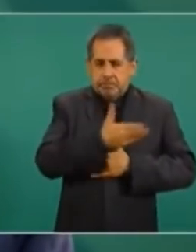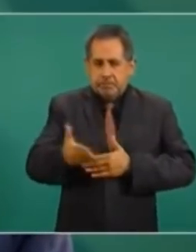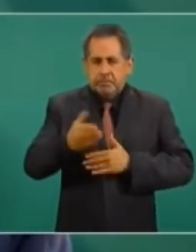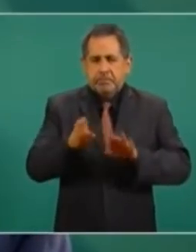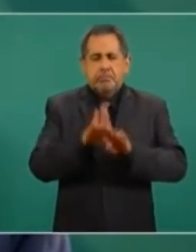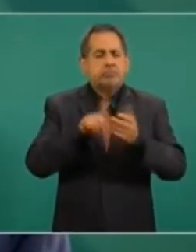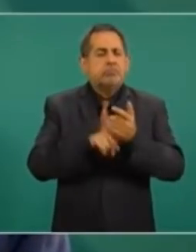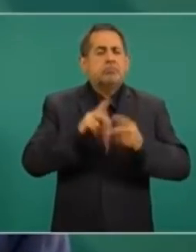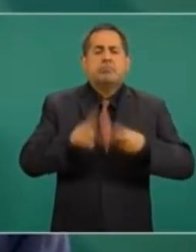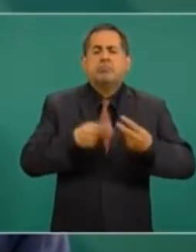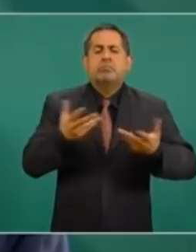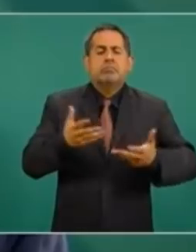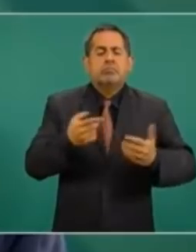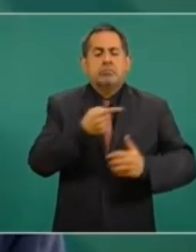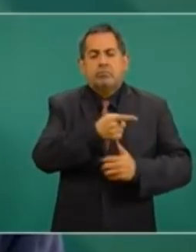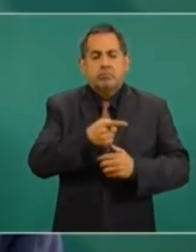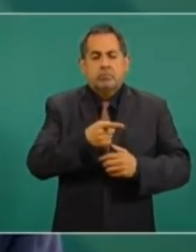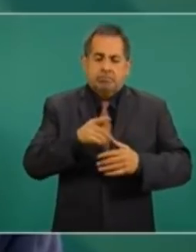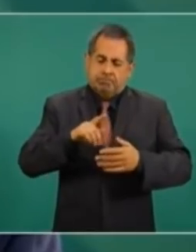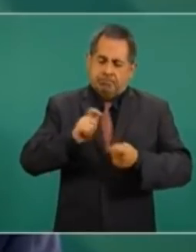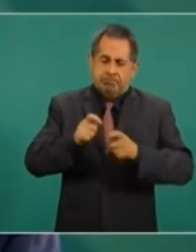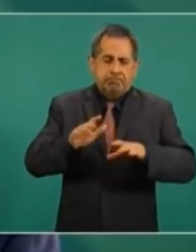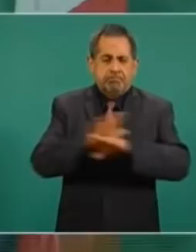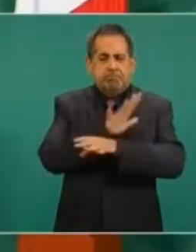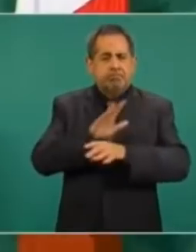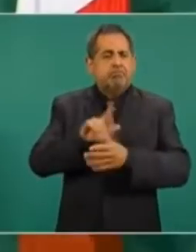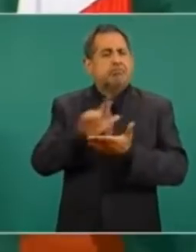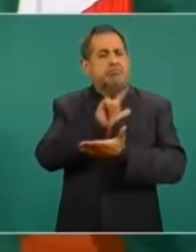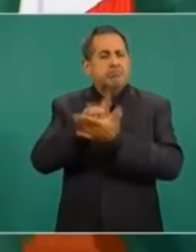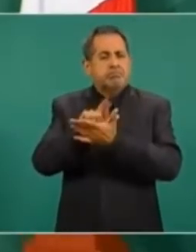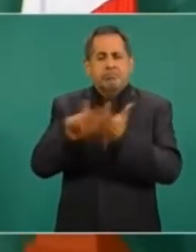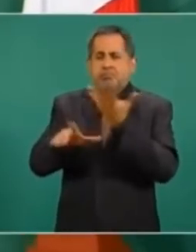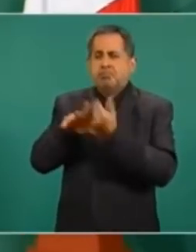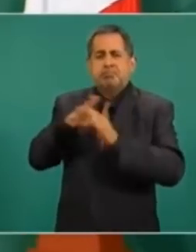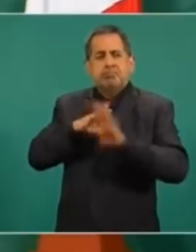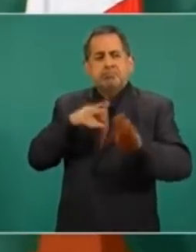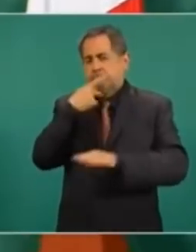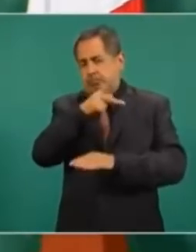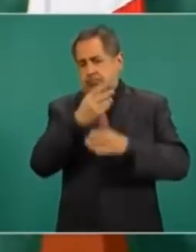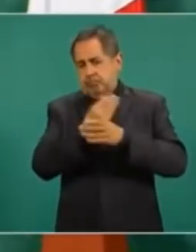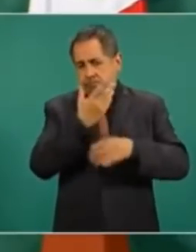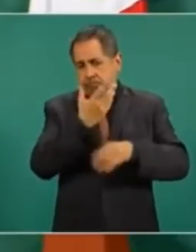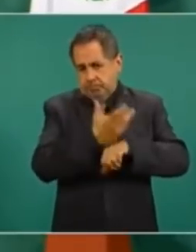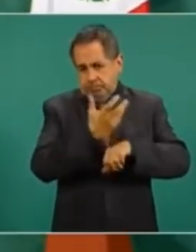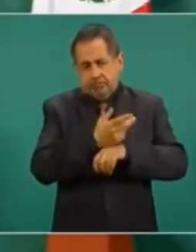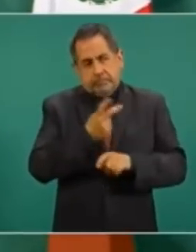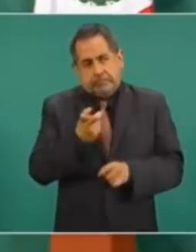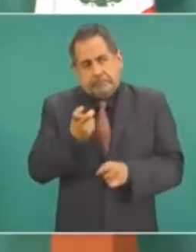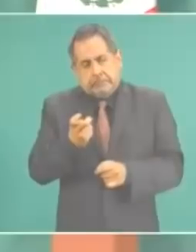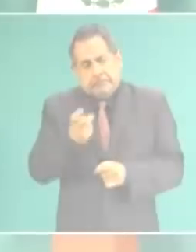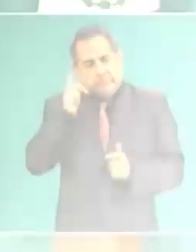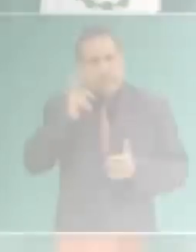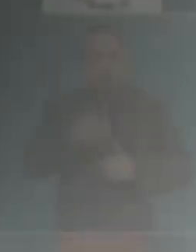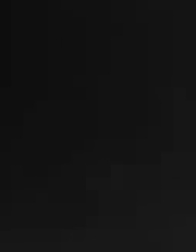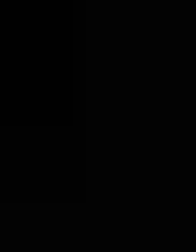llevar a cabo una reforma migratoria. Y eso es lo que estamos esperando. Muy bien.